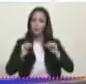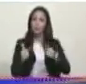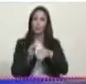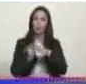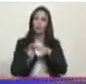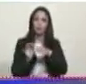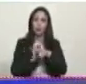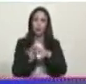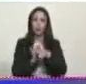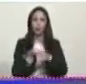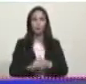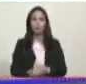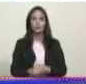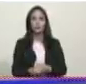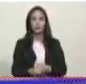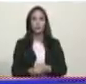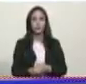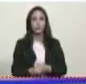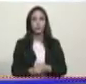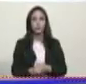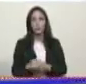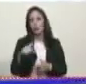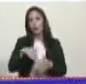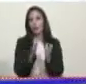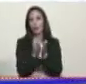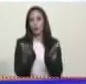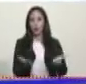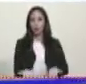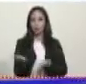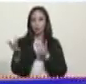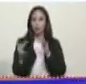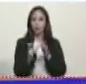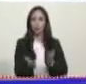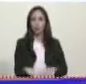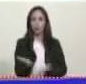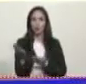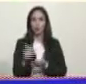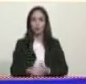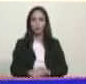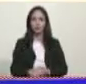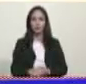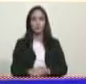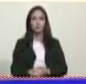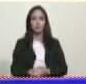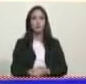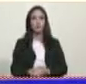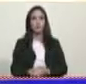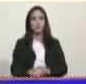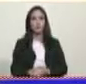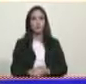la botadura de este barco acá en Cumaná. Adelante, presidente, solicito su autorización.